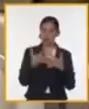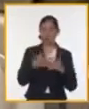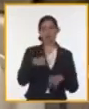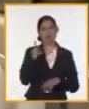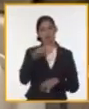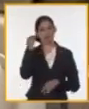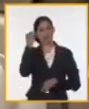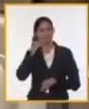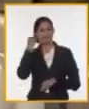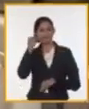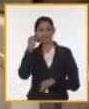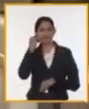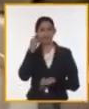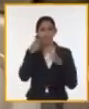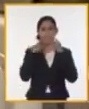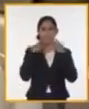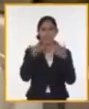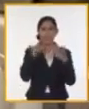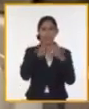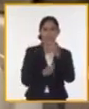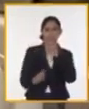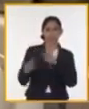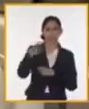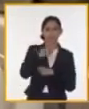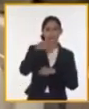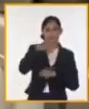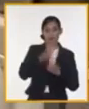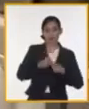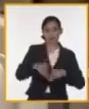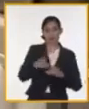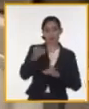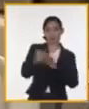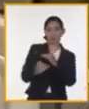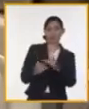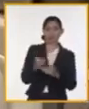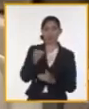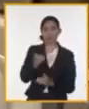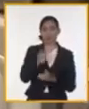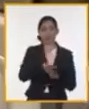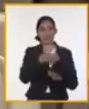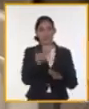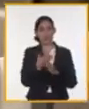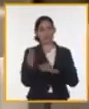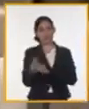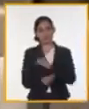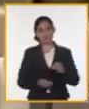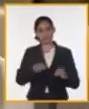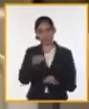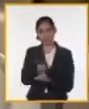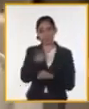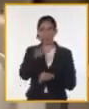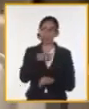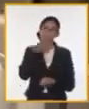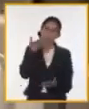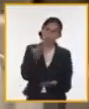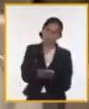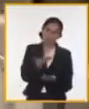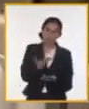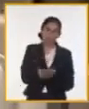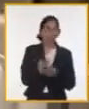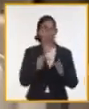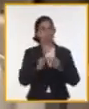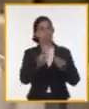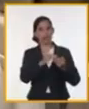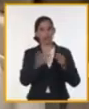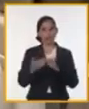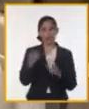más importante es el paso que estamos realizando en estos momentos, y es poder ir a la base, y lo estamos presentando, discutiendo con cada